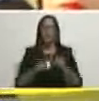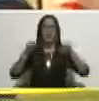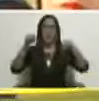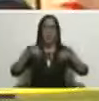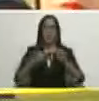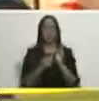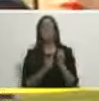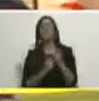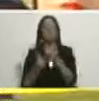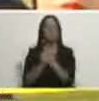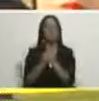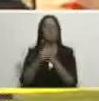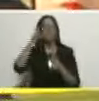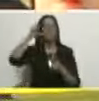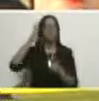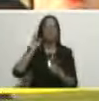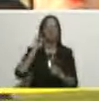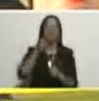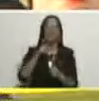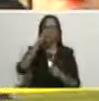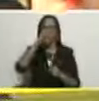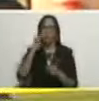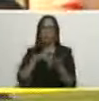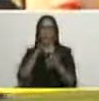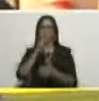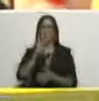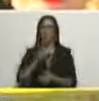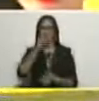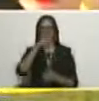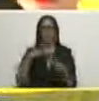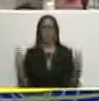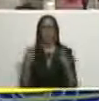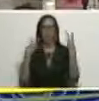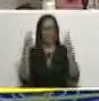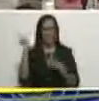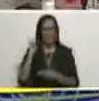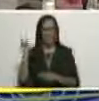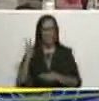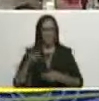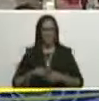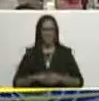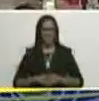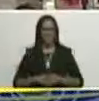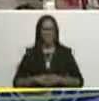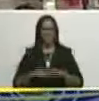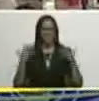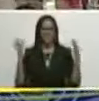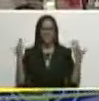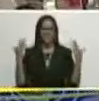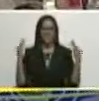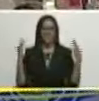de Dios y usted, este año 2024 va a ser un año de grandes victorias para Venezuela.